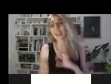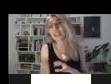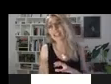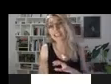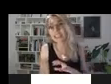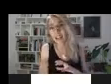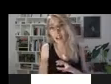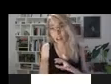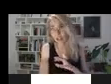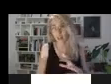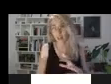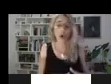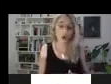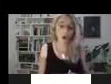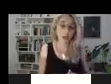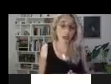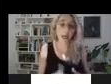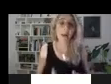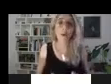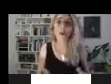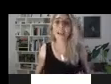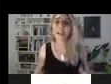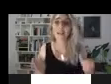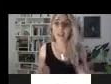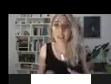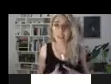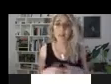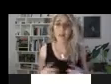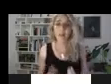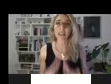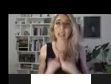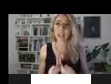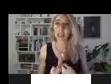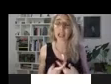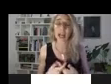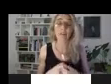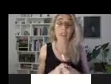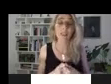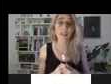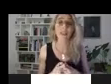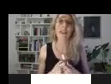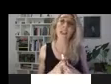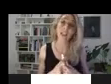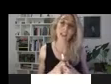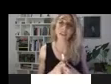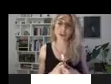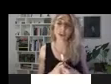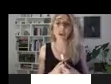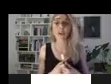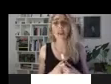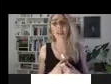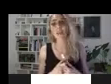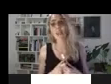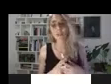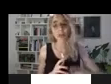esos indicadores a modo de referencia para pensar las piezas y la tasación